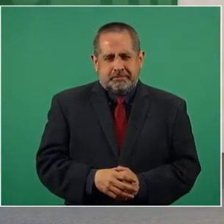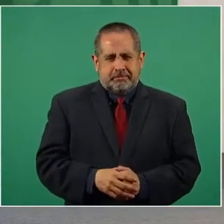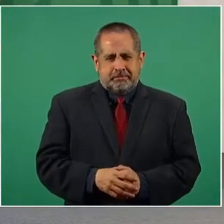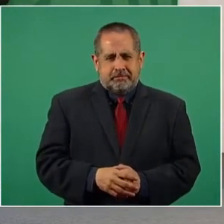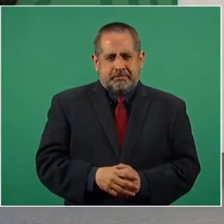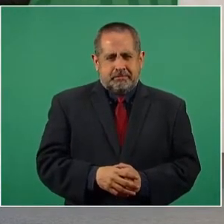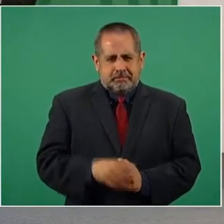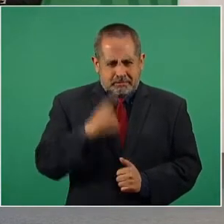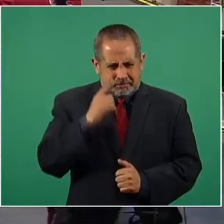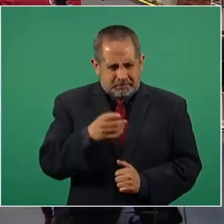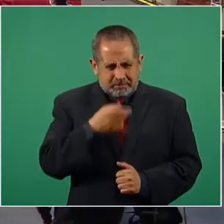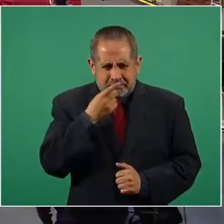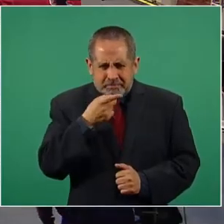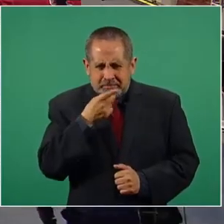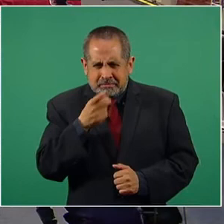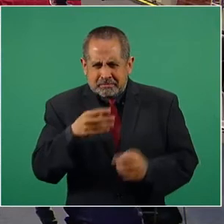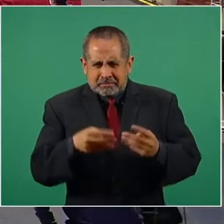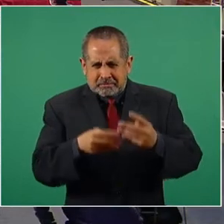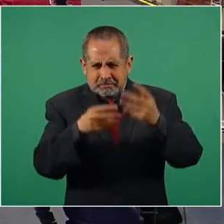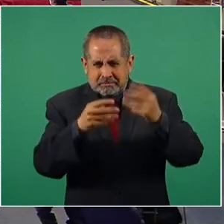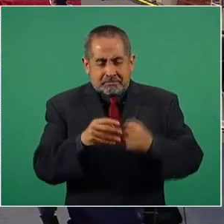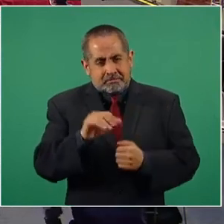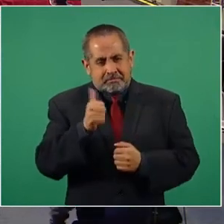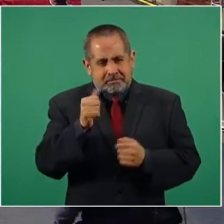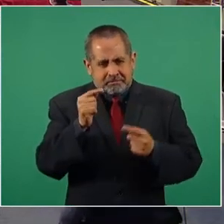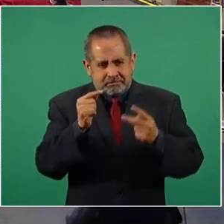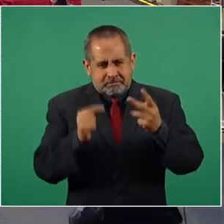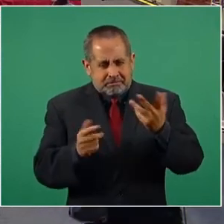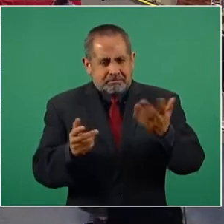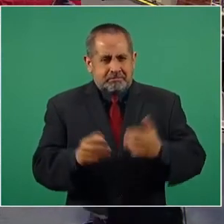A ver, súbele, porque a lo mejor encontramos otros.